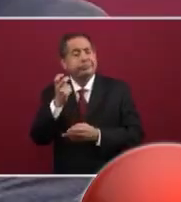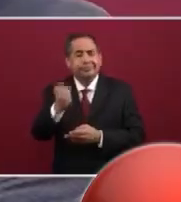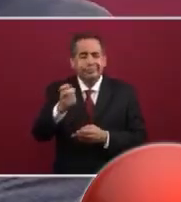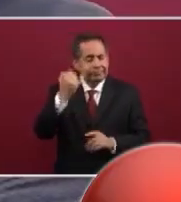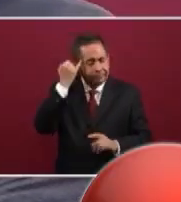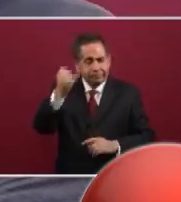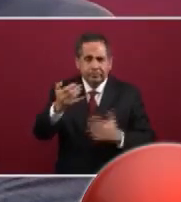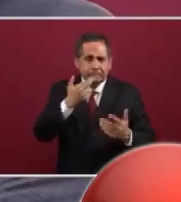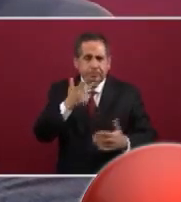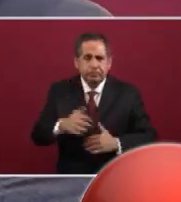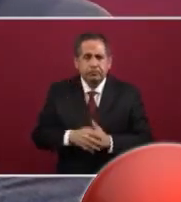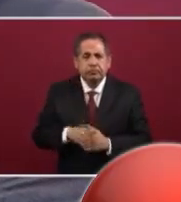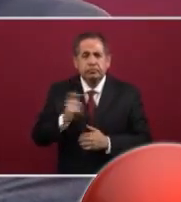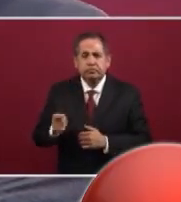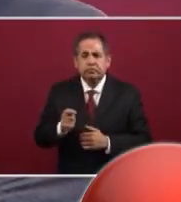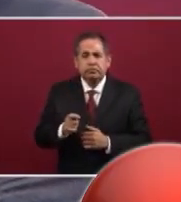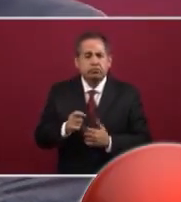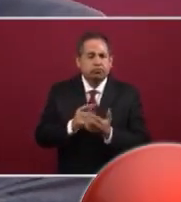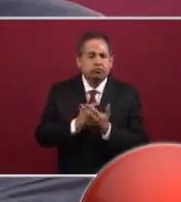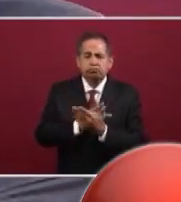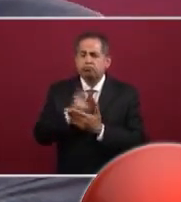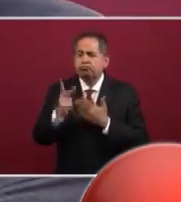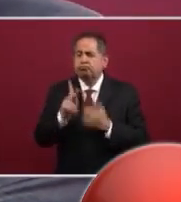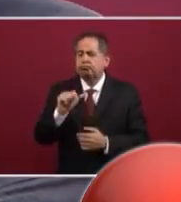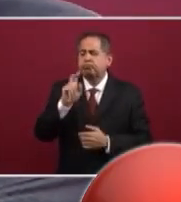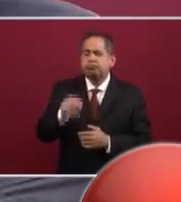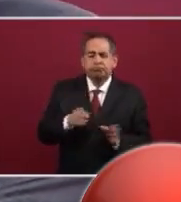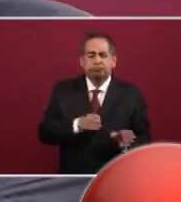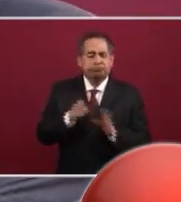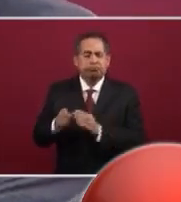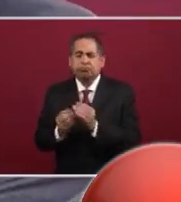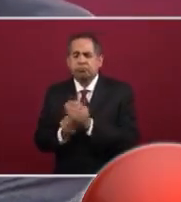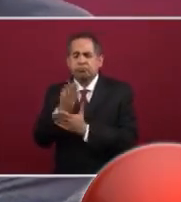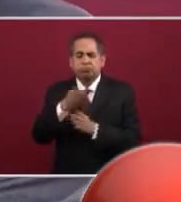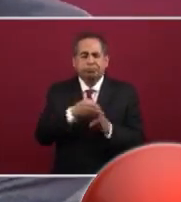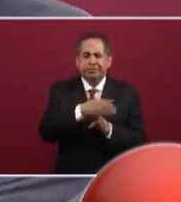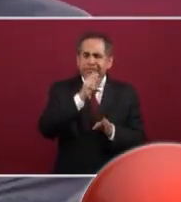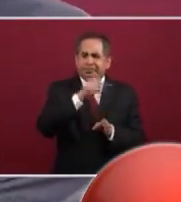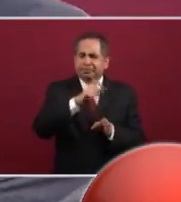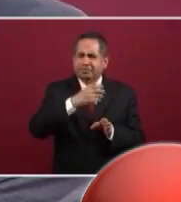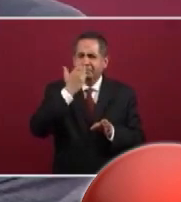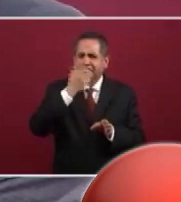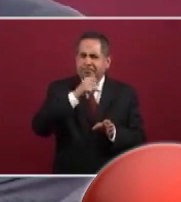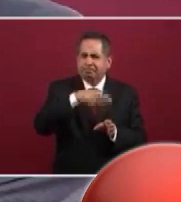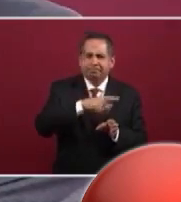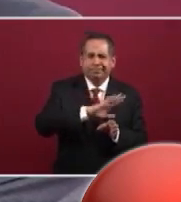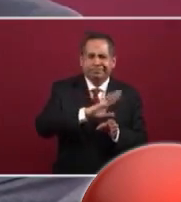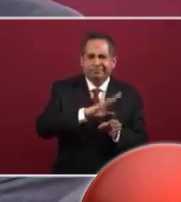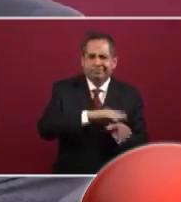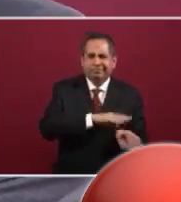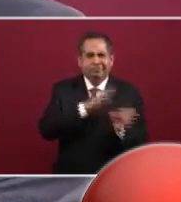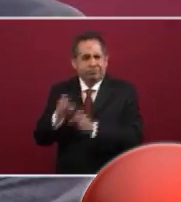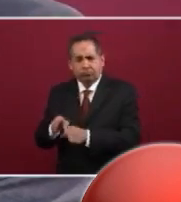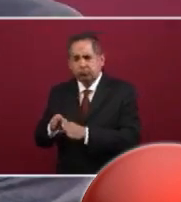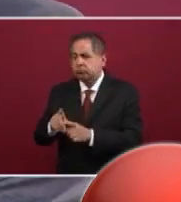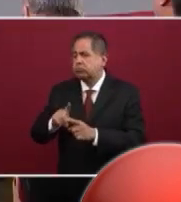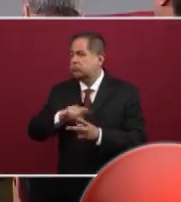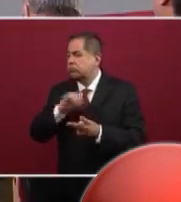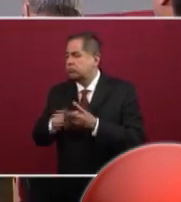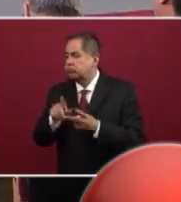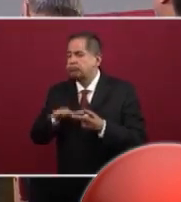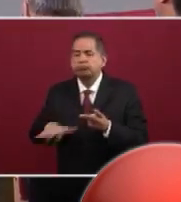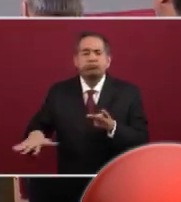que presentar un proyecto nuevo que recoja los